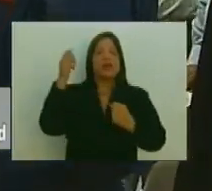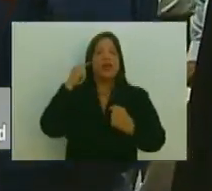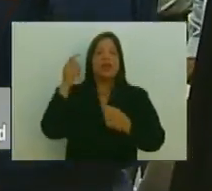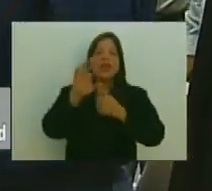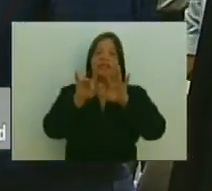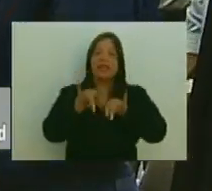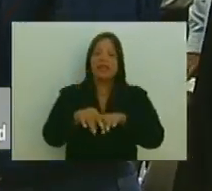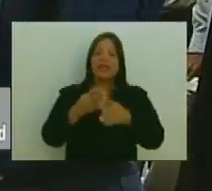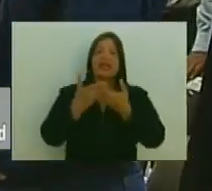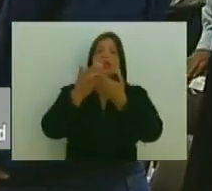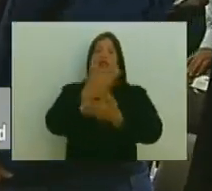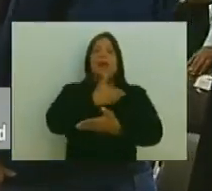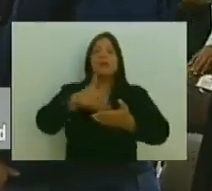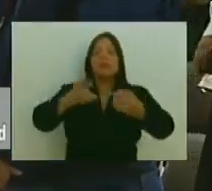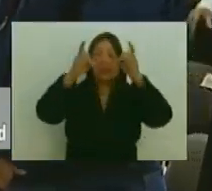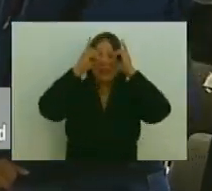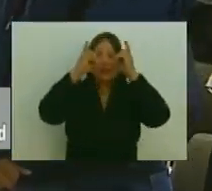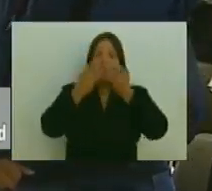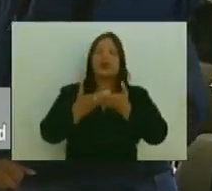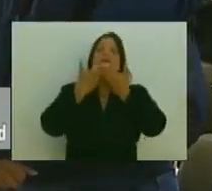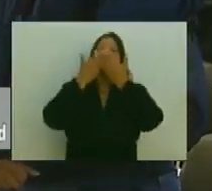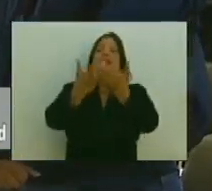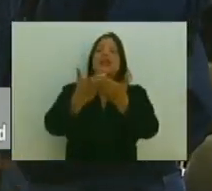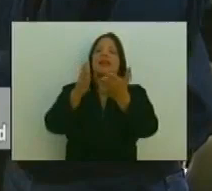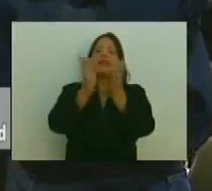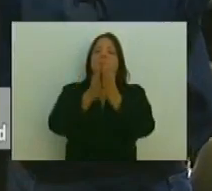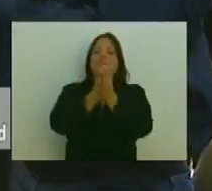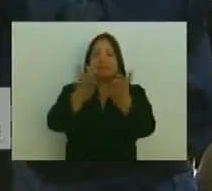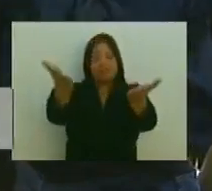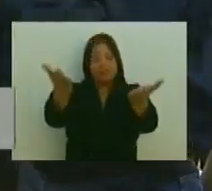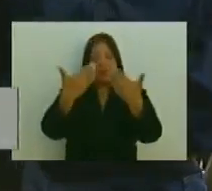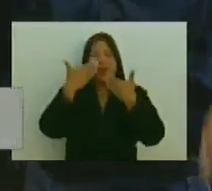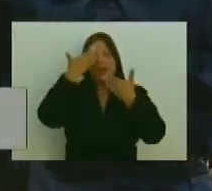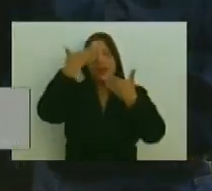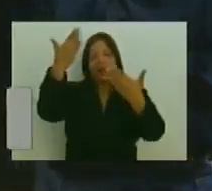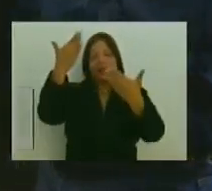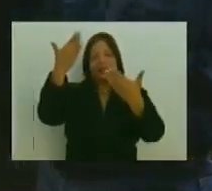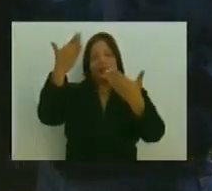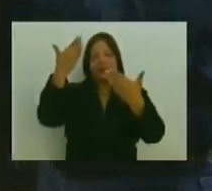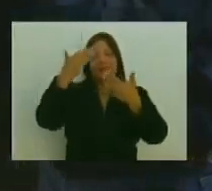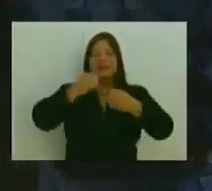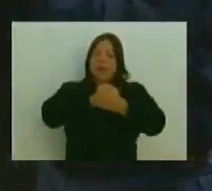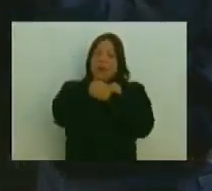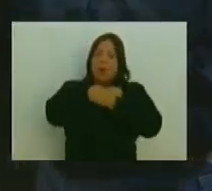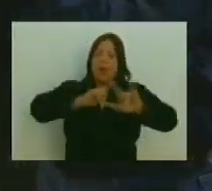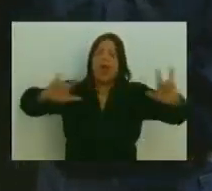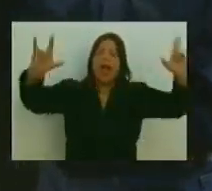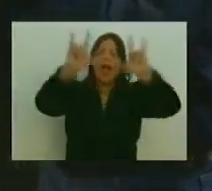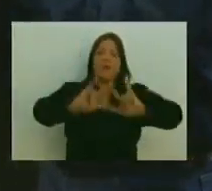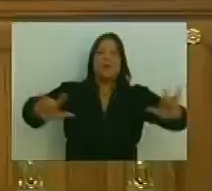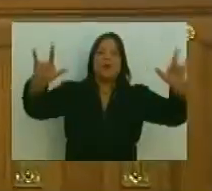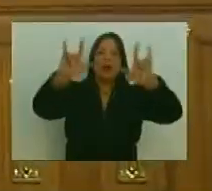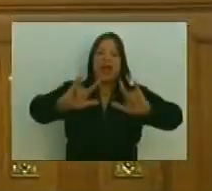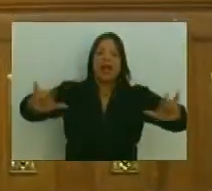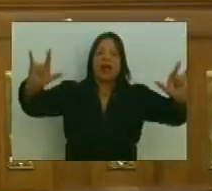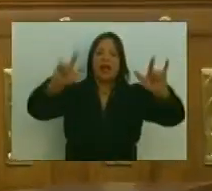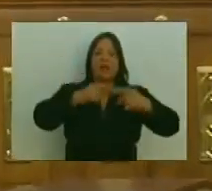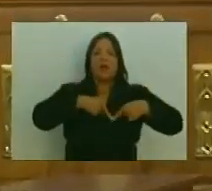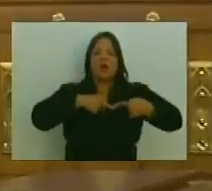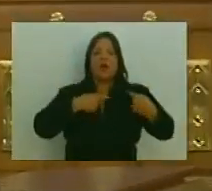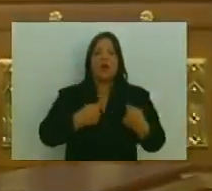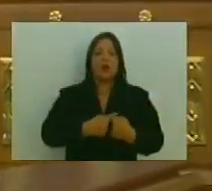Sandra, a nuestra presidenta Delcy Rodríguez y al resto de la Junta Directiva de la Asamblea Nacional Constituyente. ¡Les amo, hermano! ¡Les amo con mi corazón